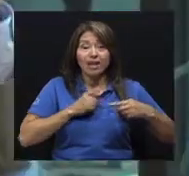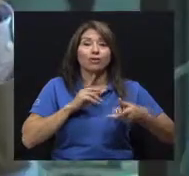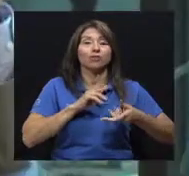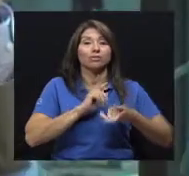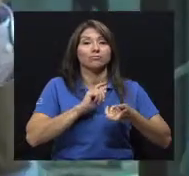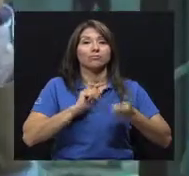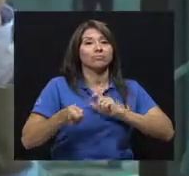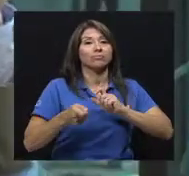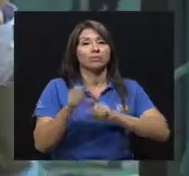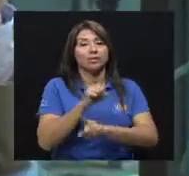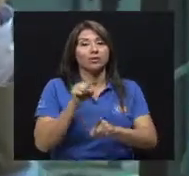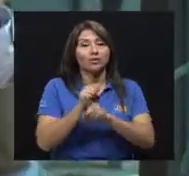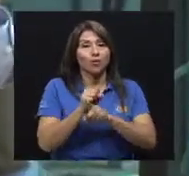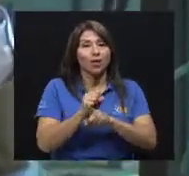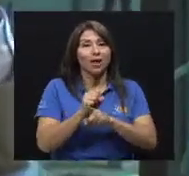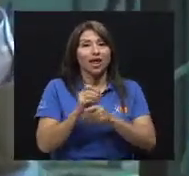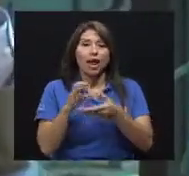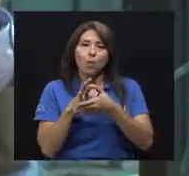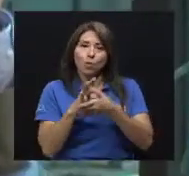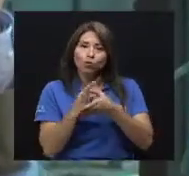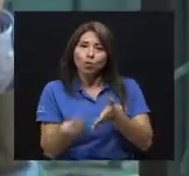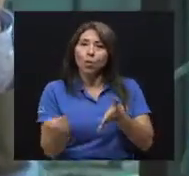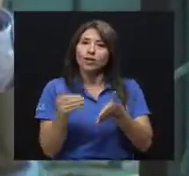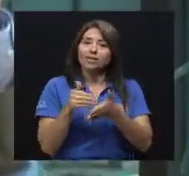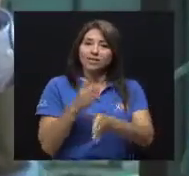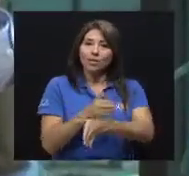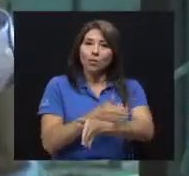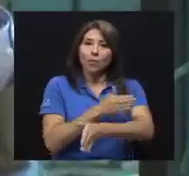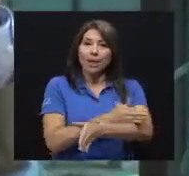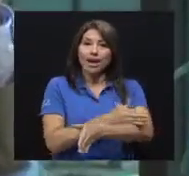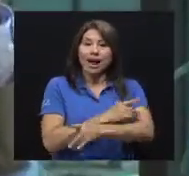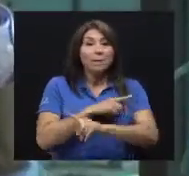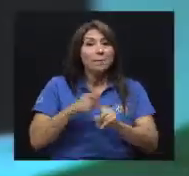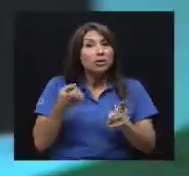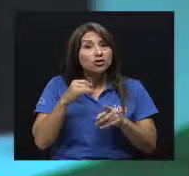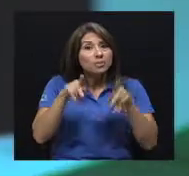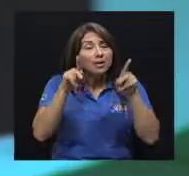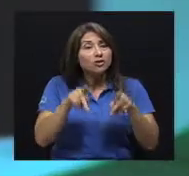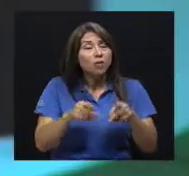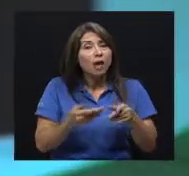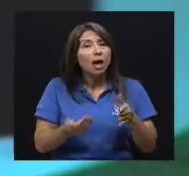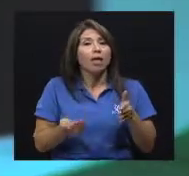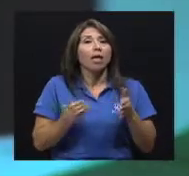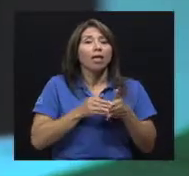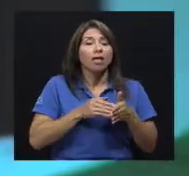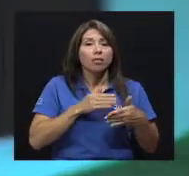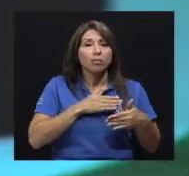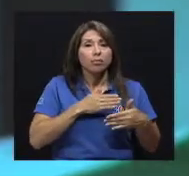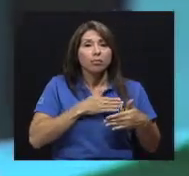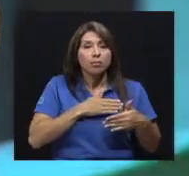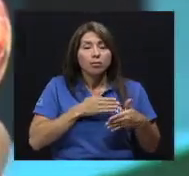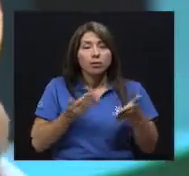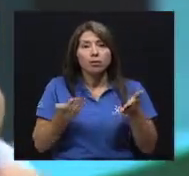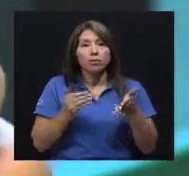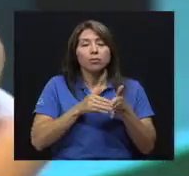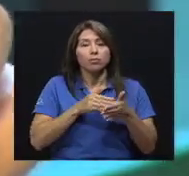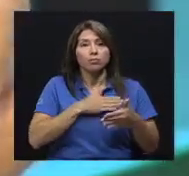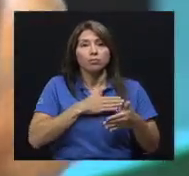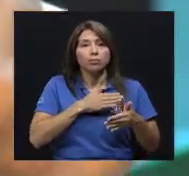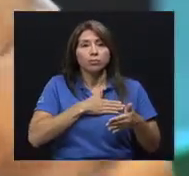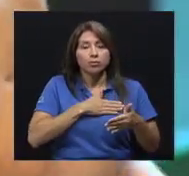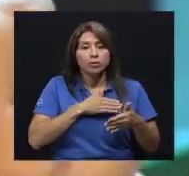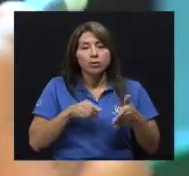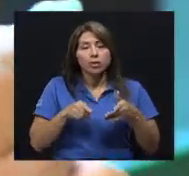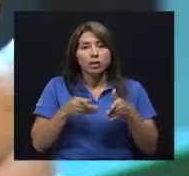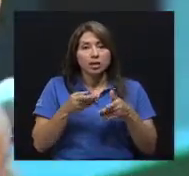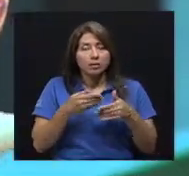¿Okay? El problema, perdona, es que si los cantidad de infartos empieza a ser muy grande, entonces el músculo se dilata, se hace